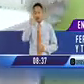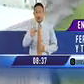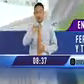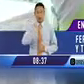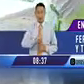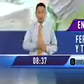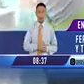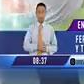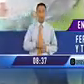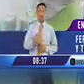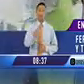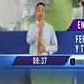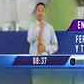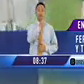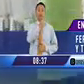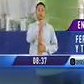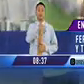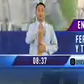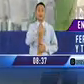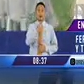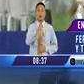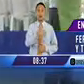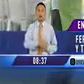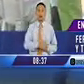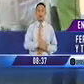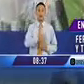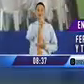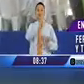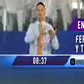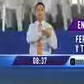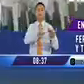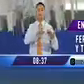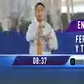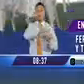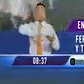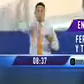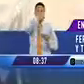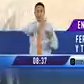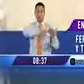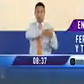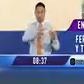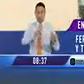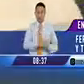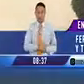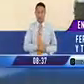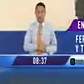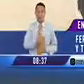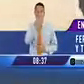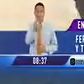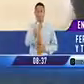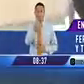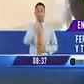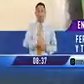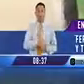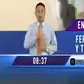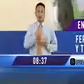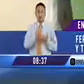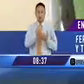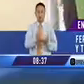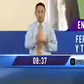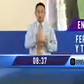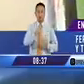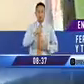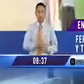también tenemos, mire, mamá mía, la pizza propia, pizza italiana, mi vecino, muy buenos días. Yo he venido a ayudarles aquí a